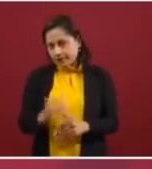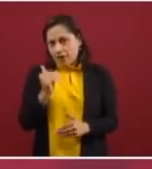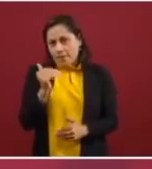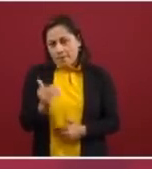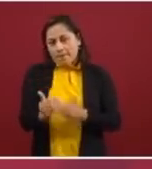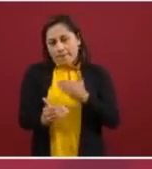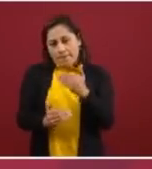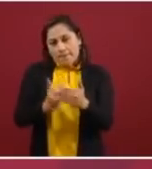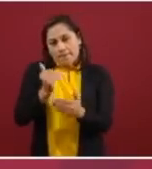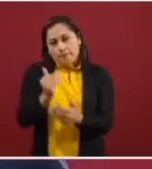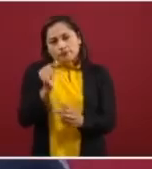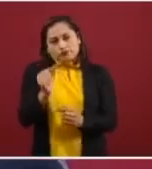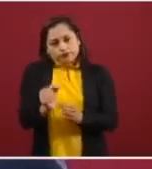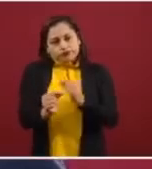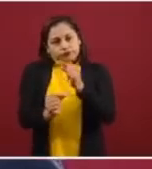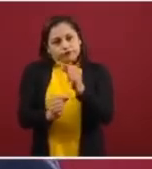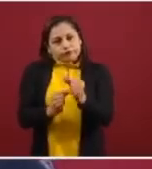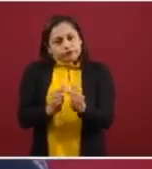Sinaloa. Yo